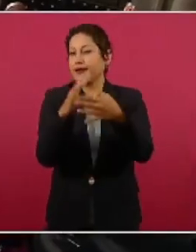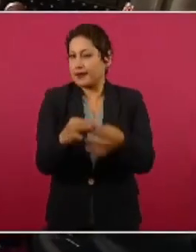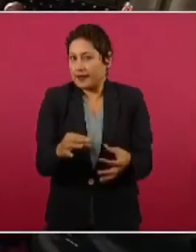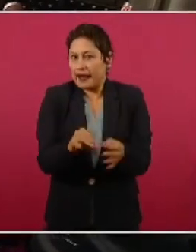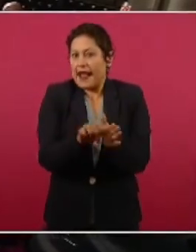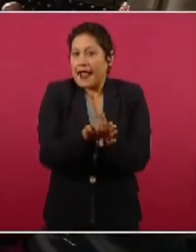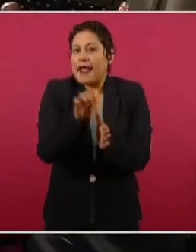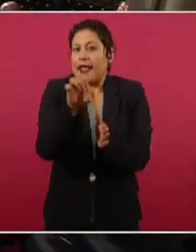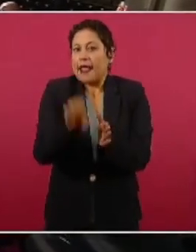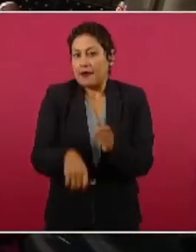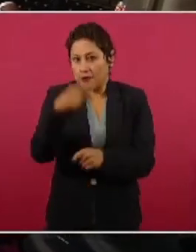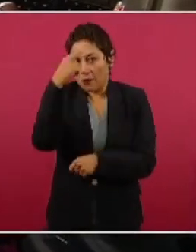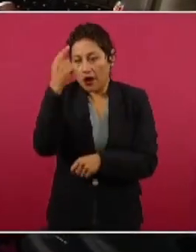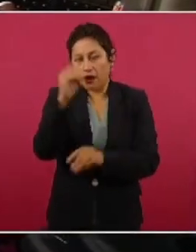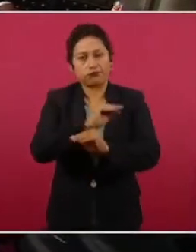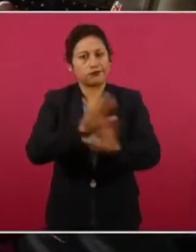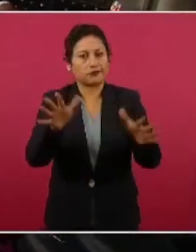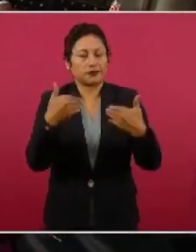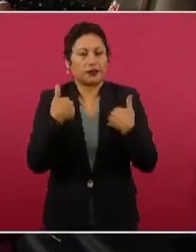el informe de hoy